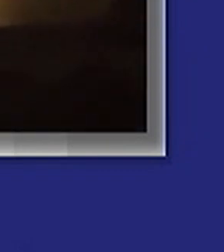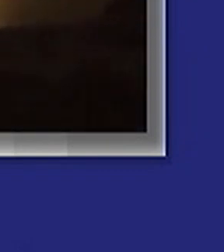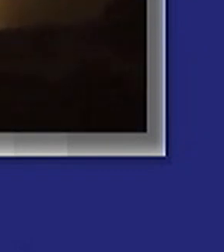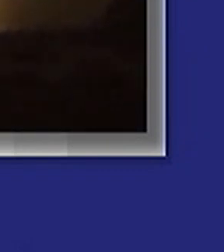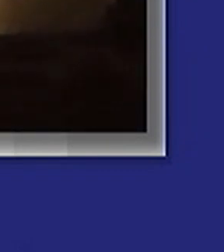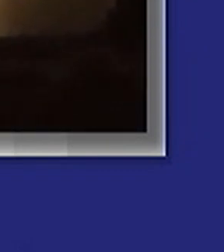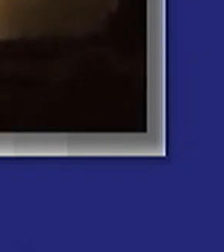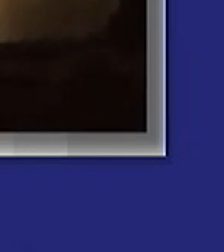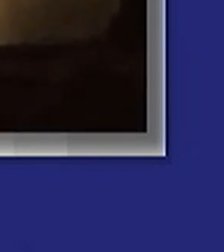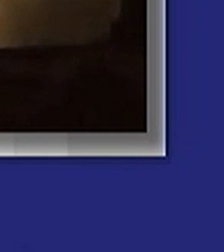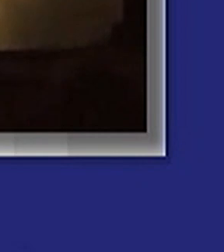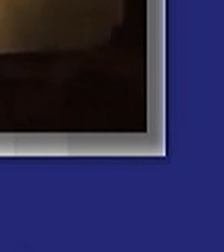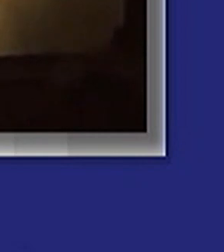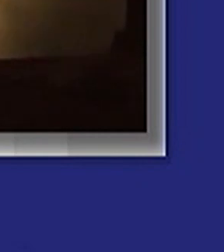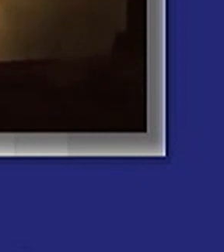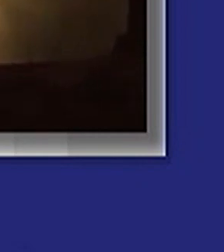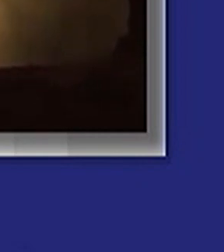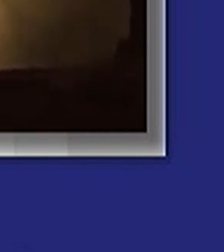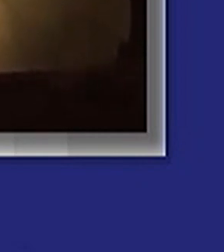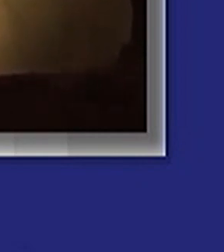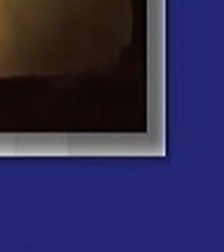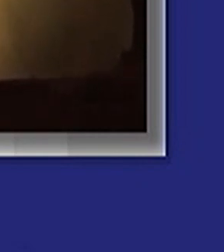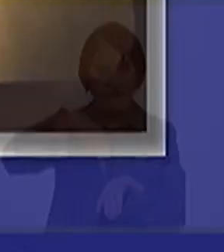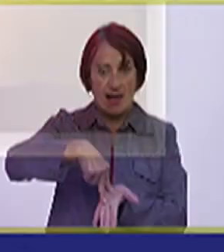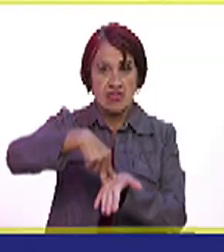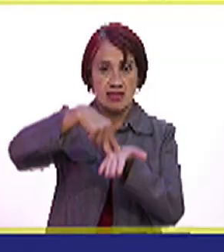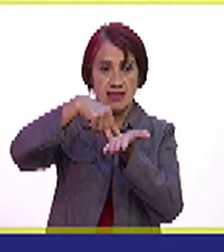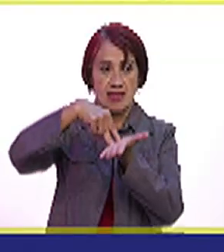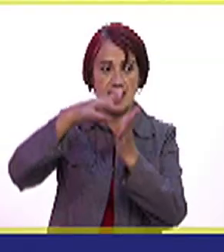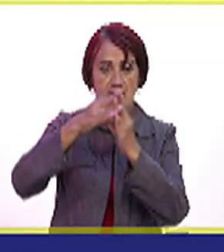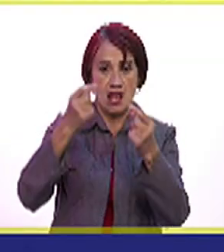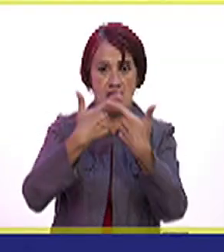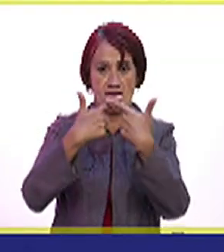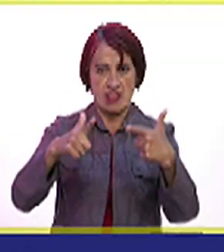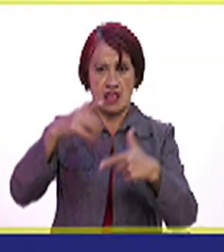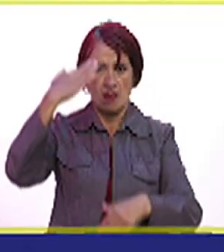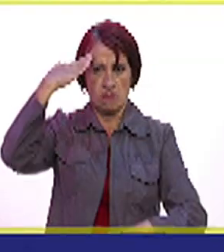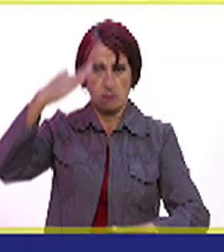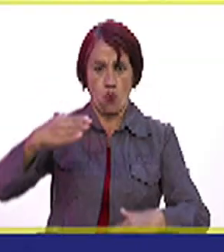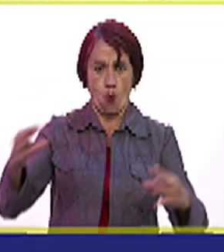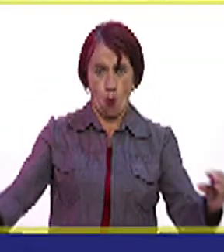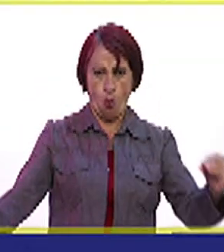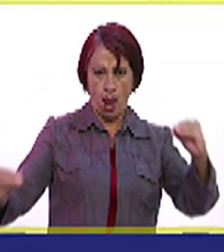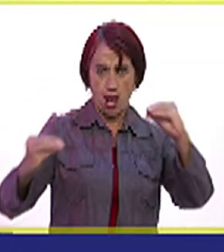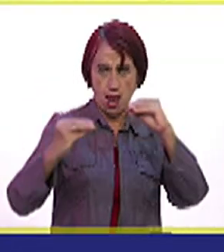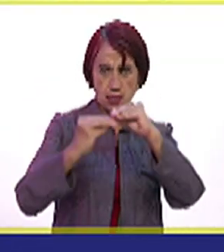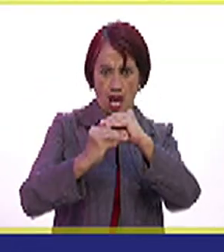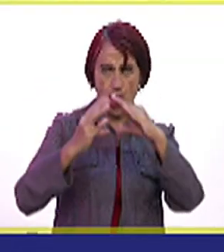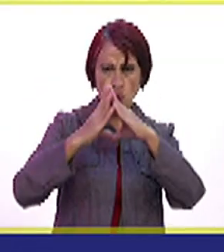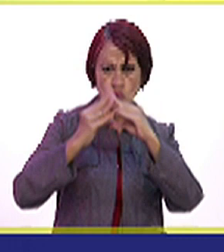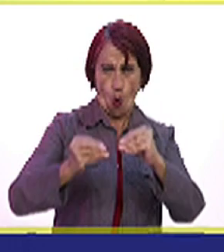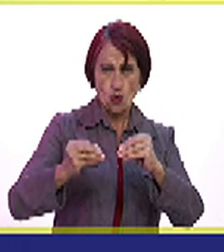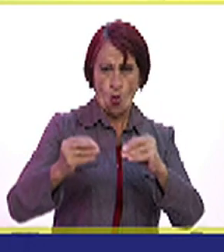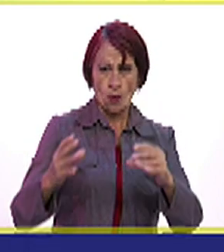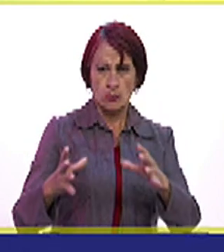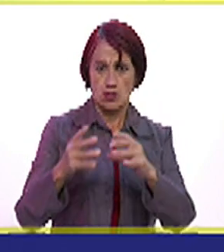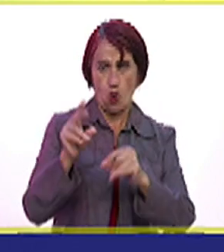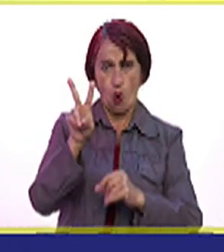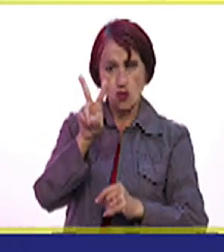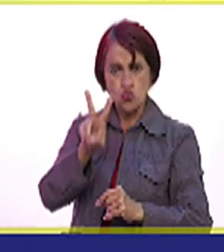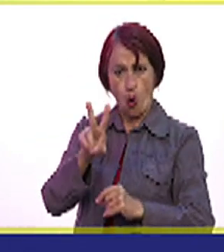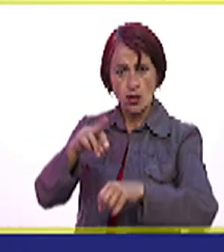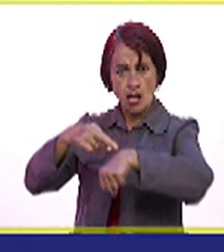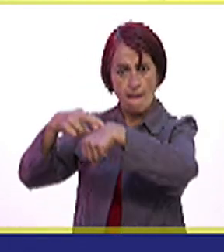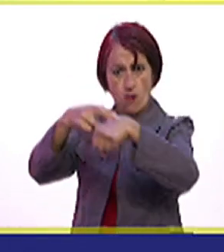Levantaréis el gobierno federal que asegure para siempre la libertad, igualdad y la fraternidad, dogma de la